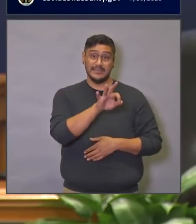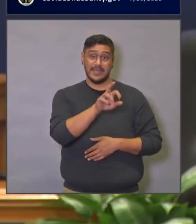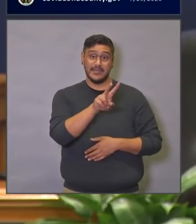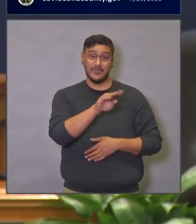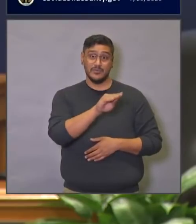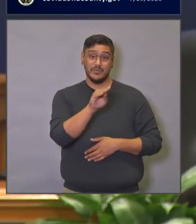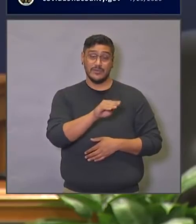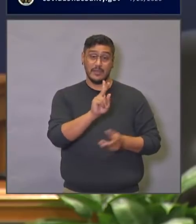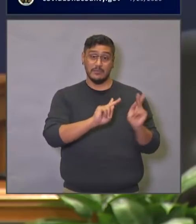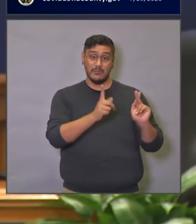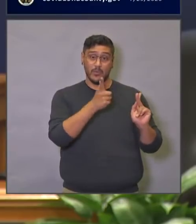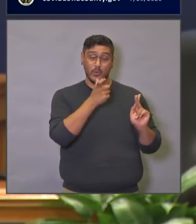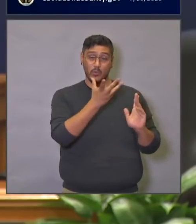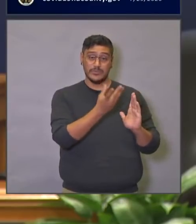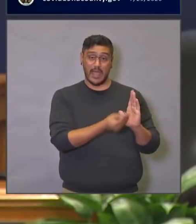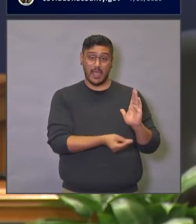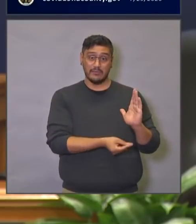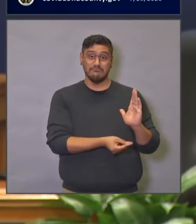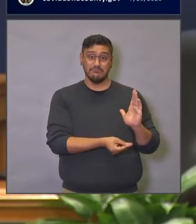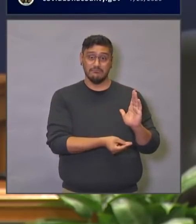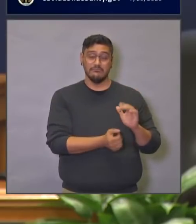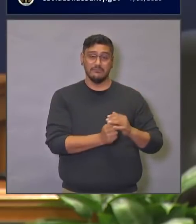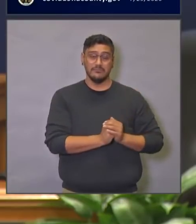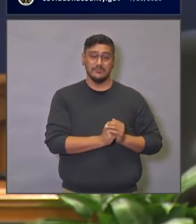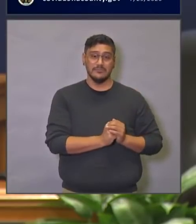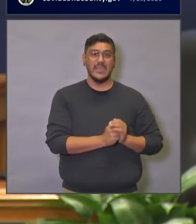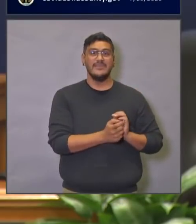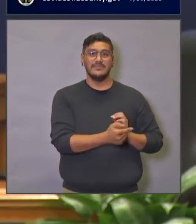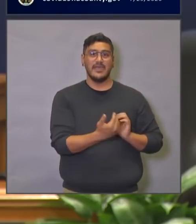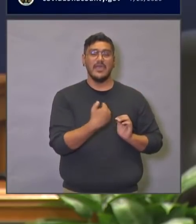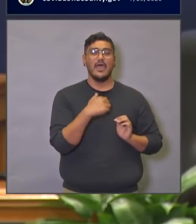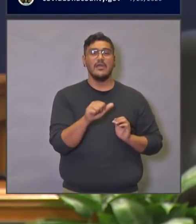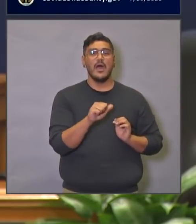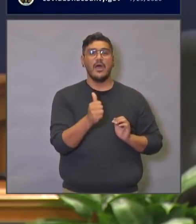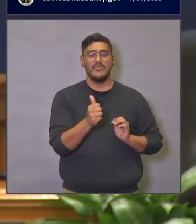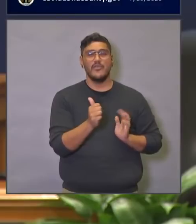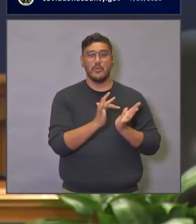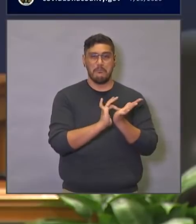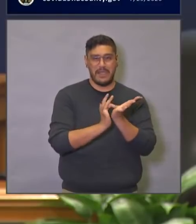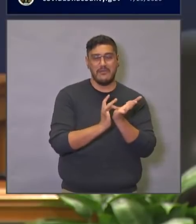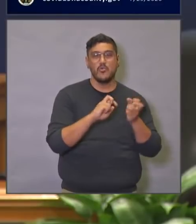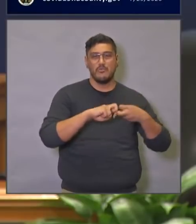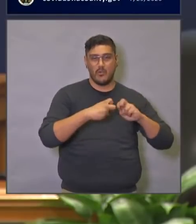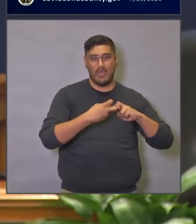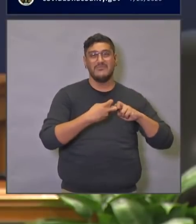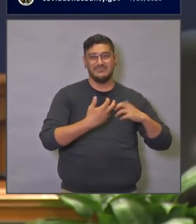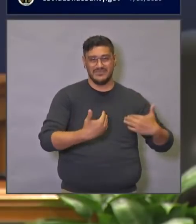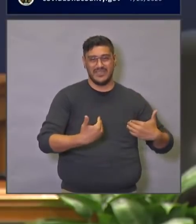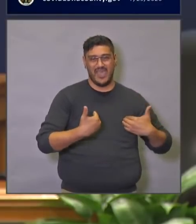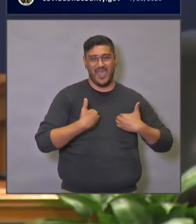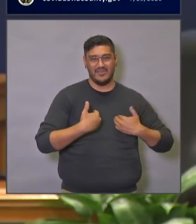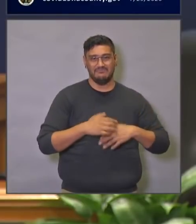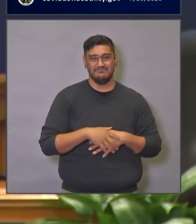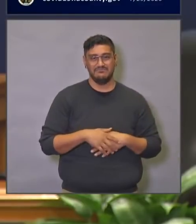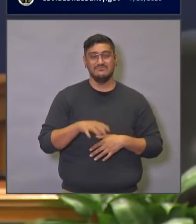92% de las personas que han fallecido por COVID-19 tenían condiciones delicadas de salud. Para